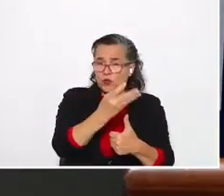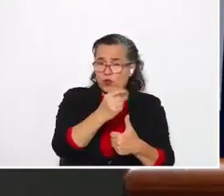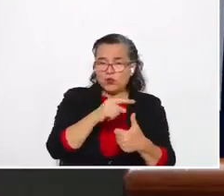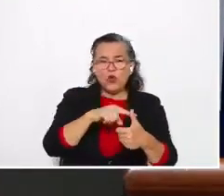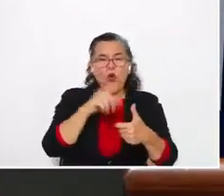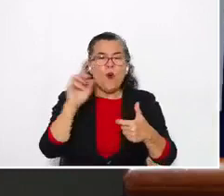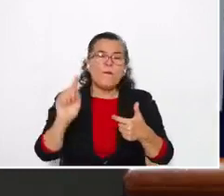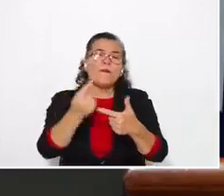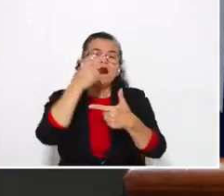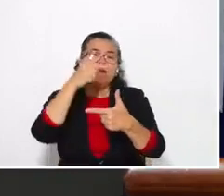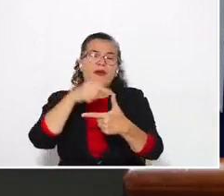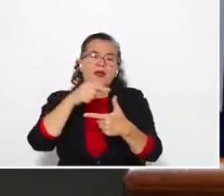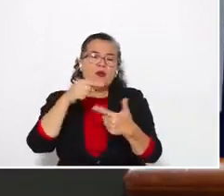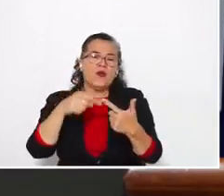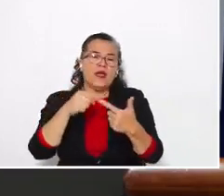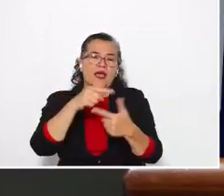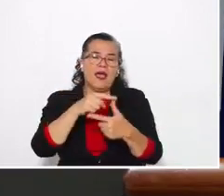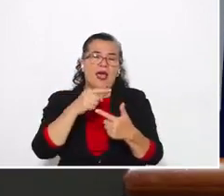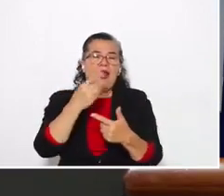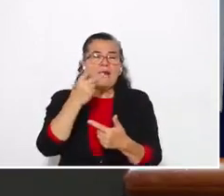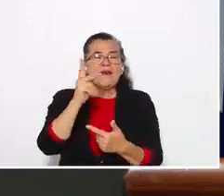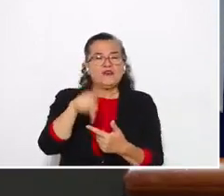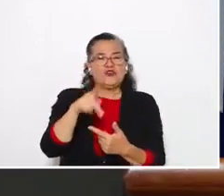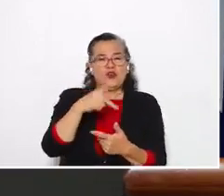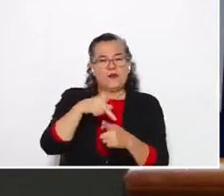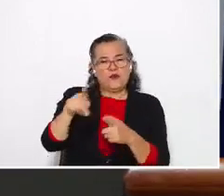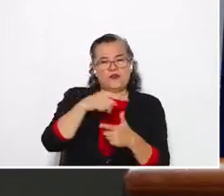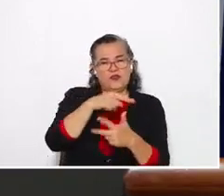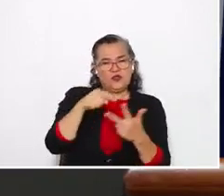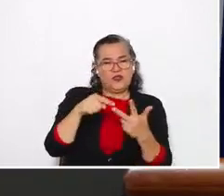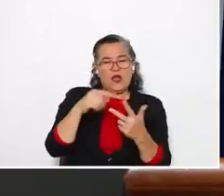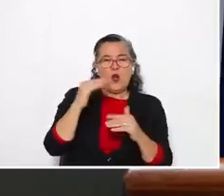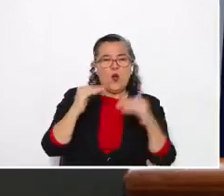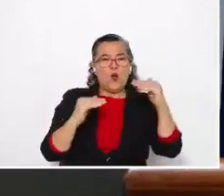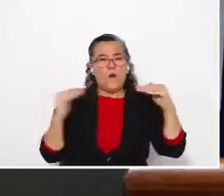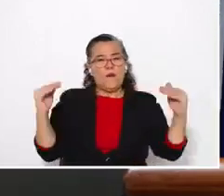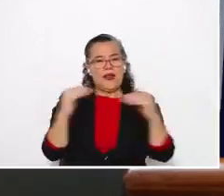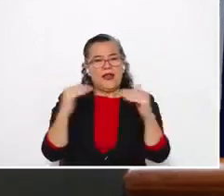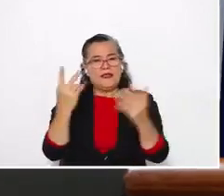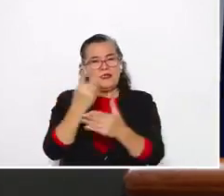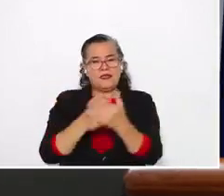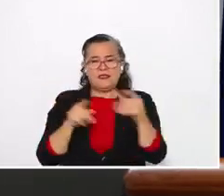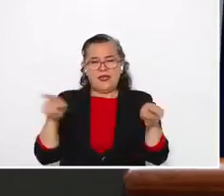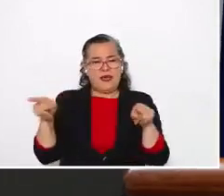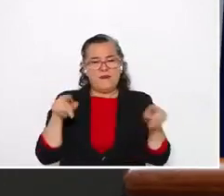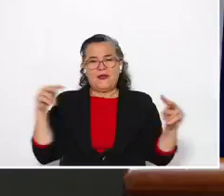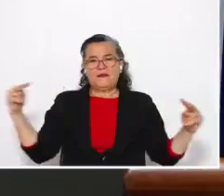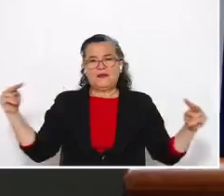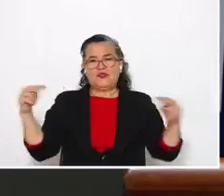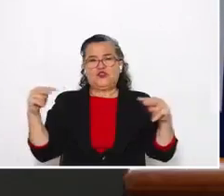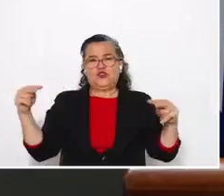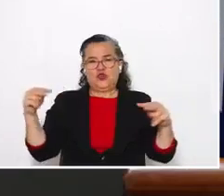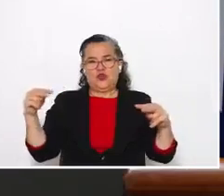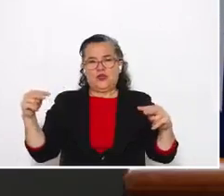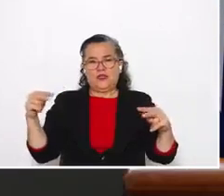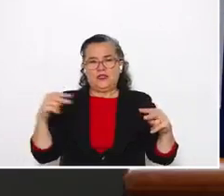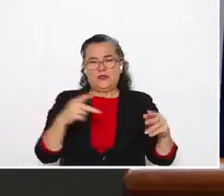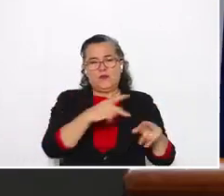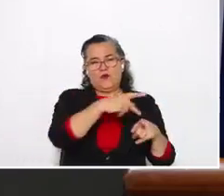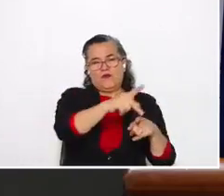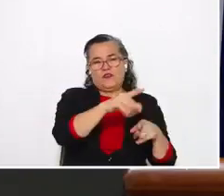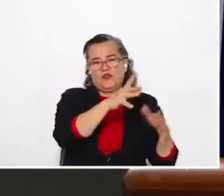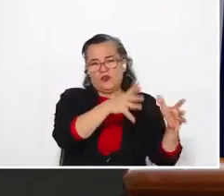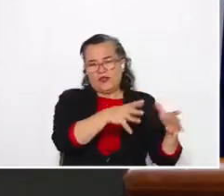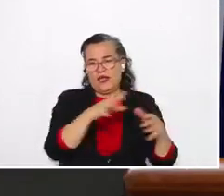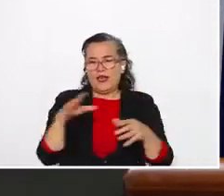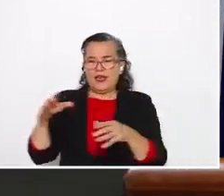a la persona profesional, o si logra hacer un balance pertinente entre ambas visiones, pero quizá lo más importante es